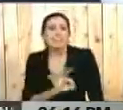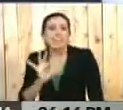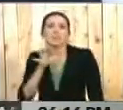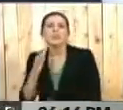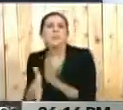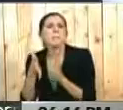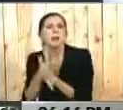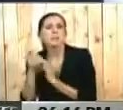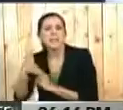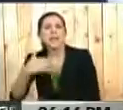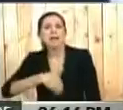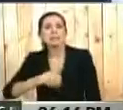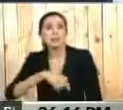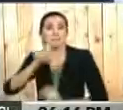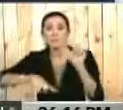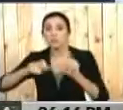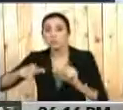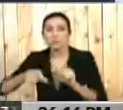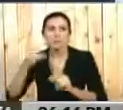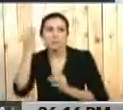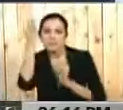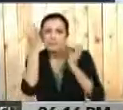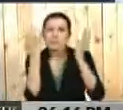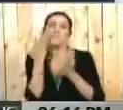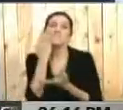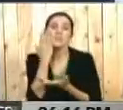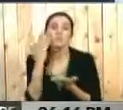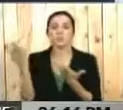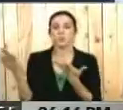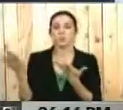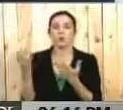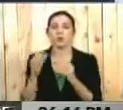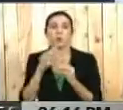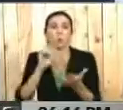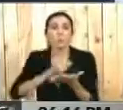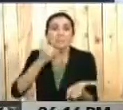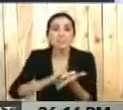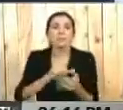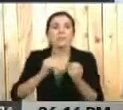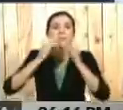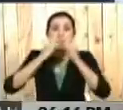tenido que inventar páginas de Facebook, grupos de WhatsApp para poder decir